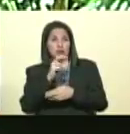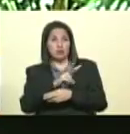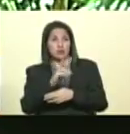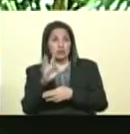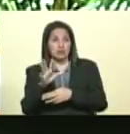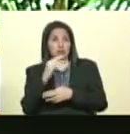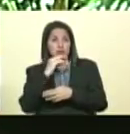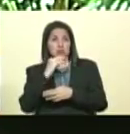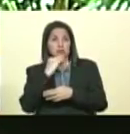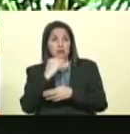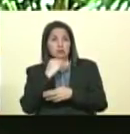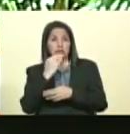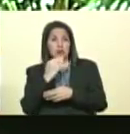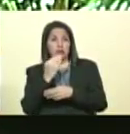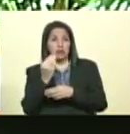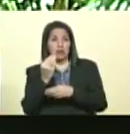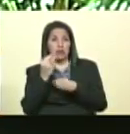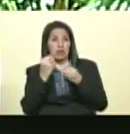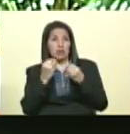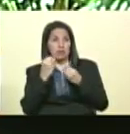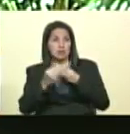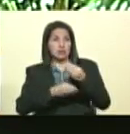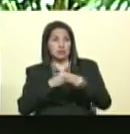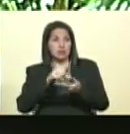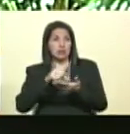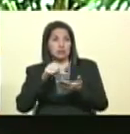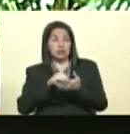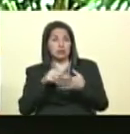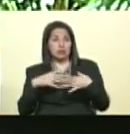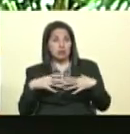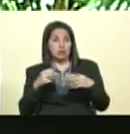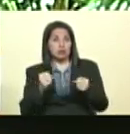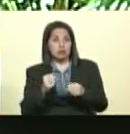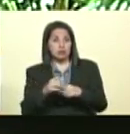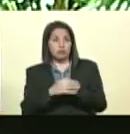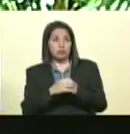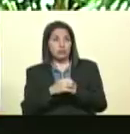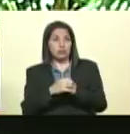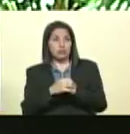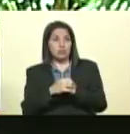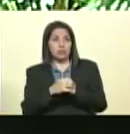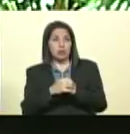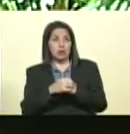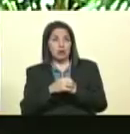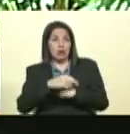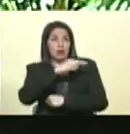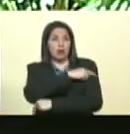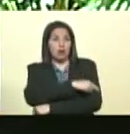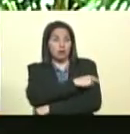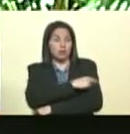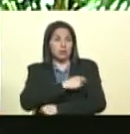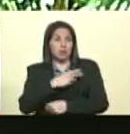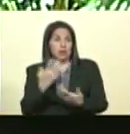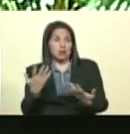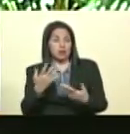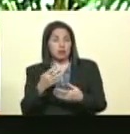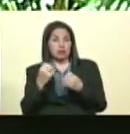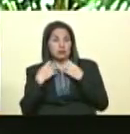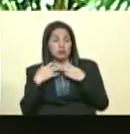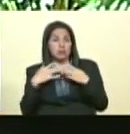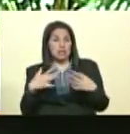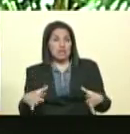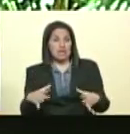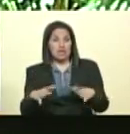y vigilantes de los centros de salud, del derecho a la salud en nuestros hospitales, de que no se pierda más nunca